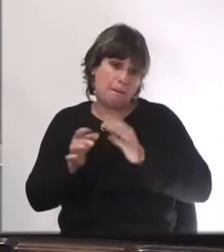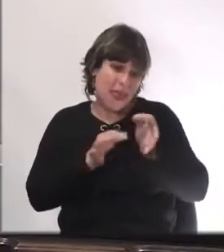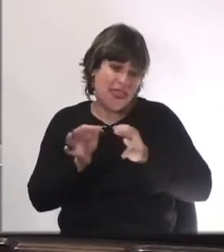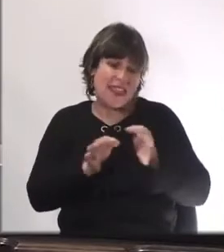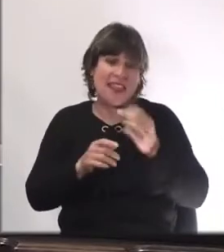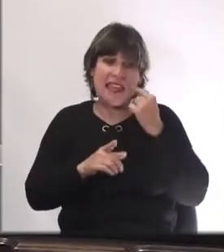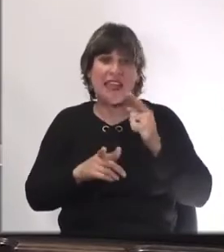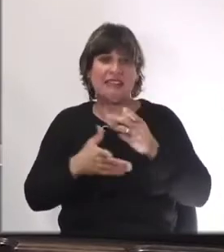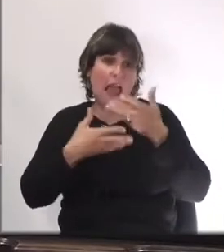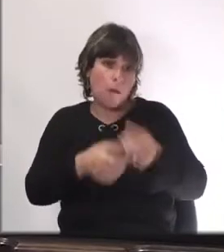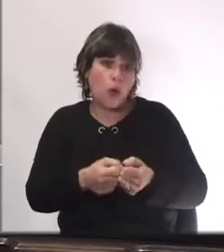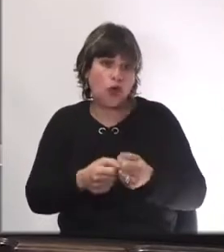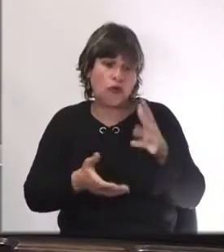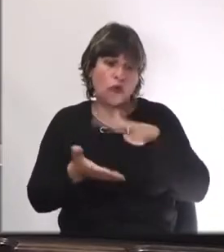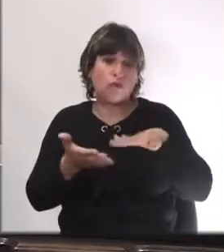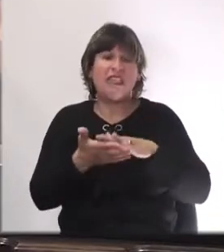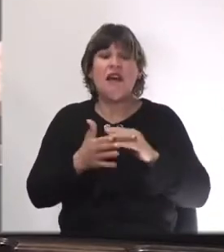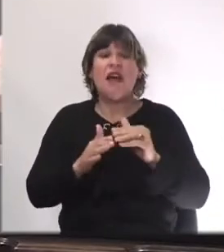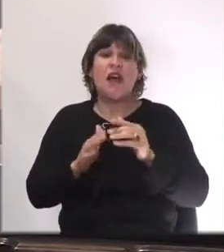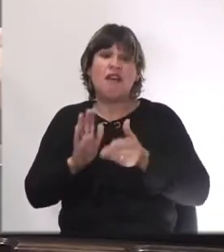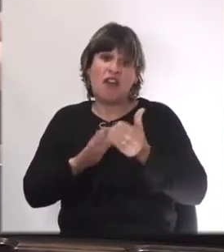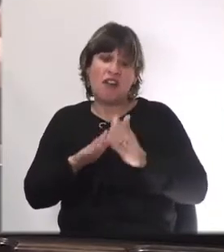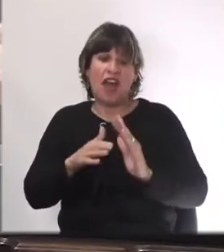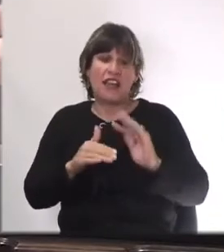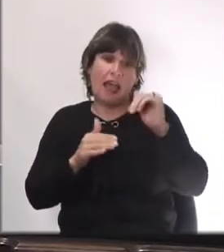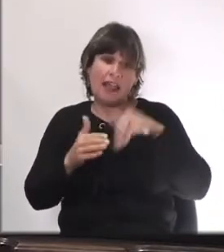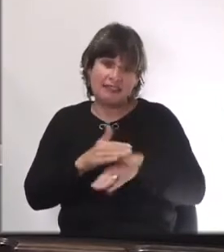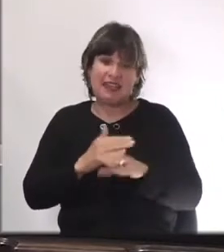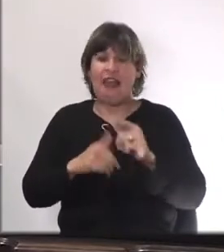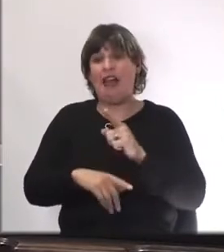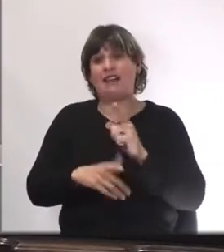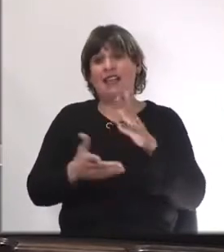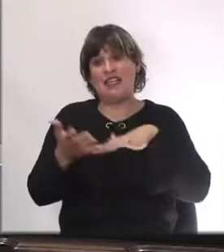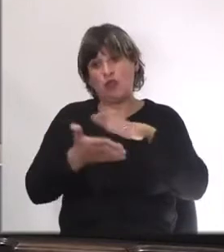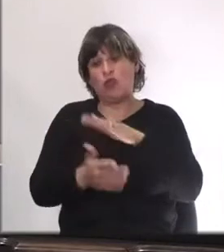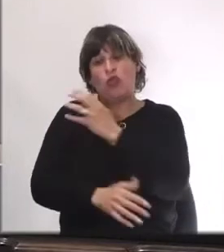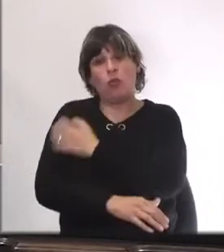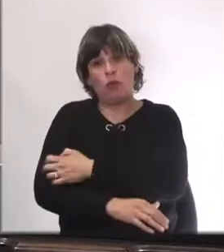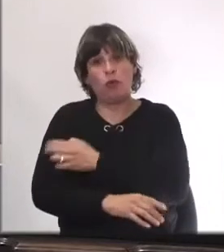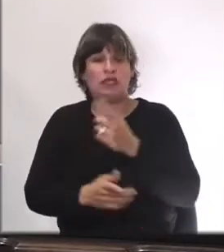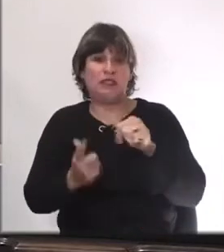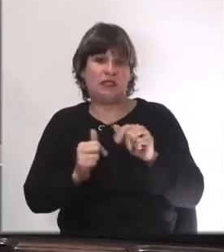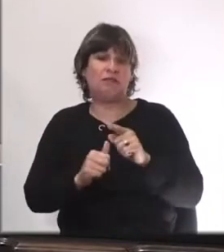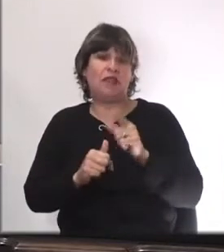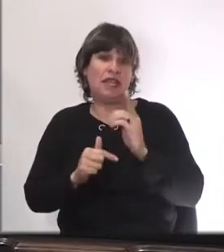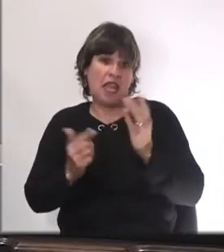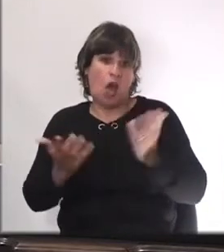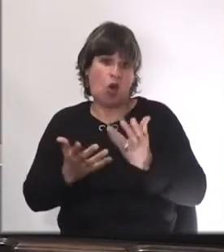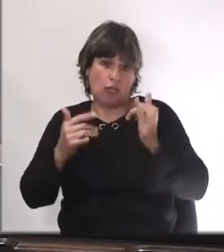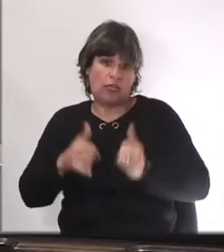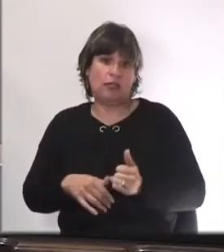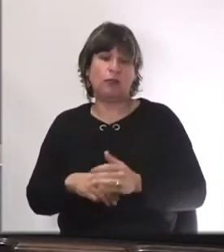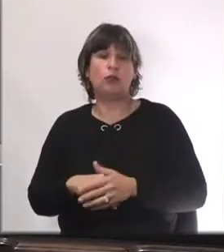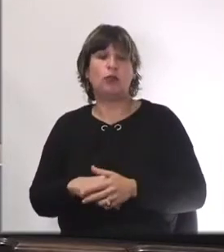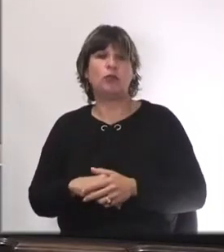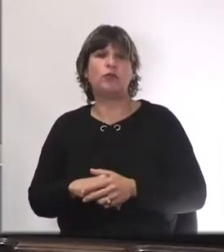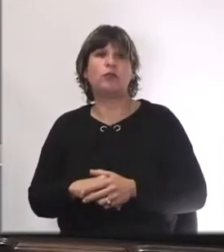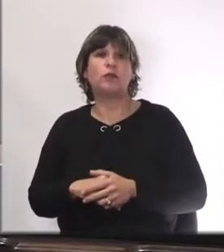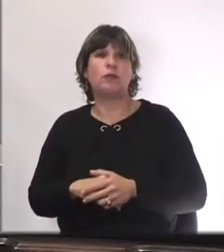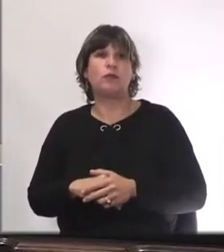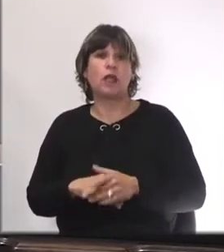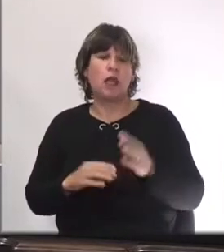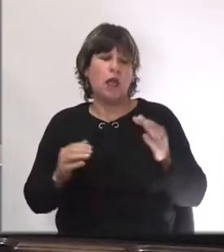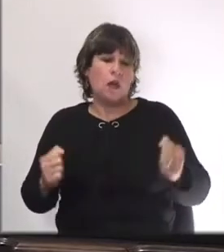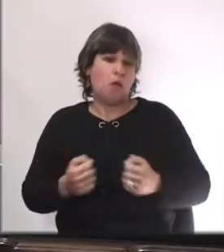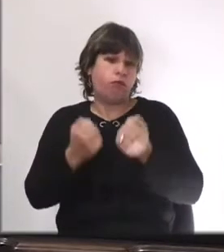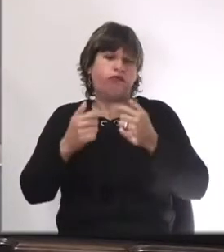caer en situación de pobreza, y estimaban la cantidad de pobres que efectivamente terminamos teniendo. Una explosión